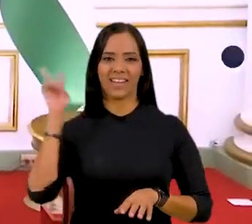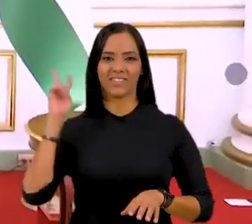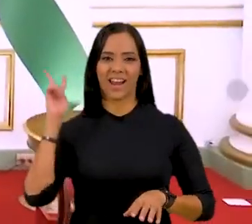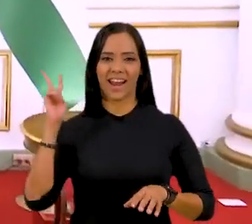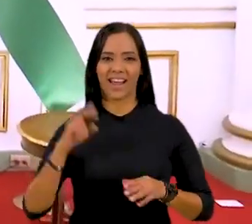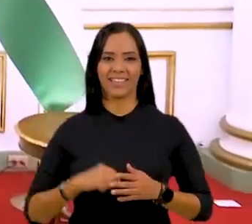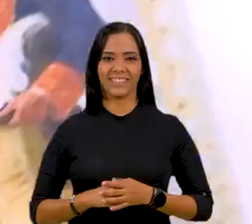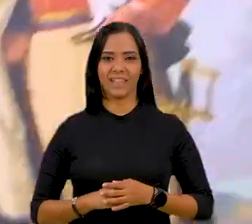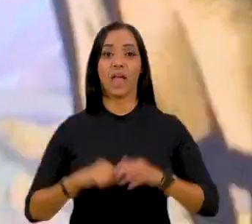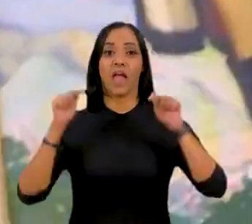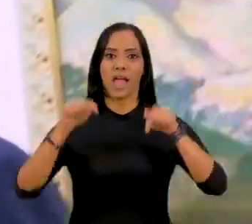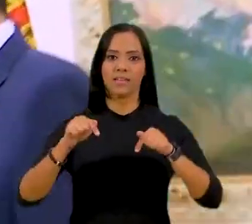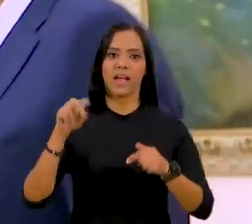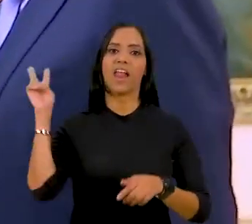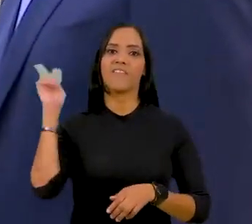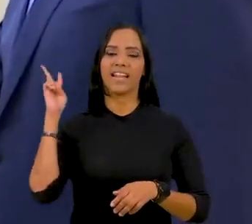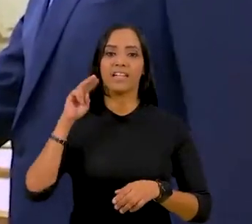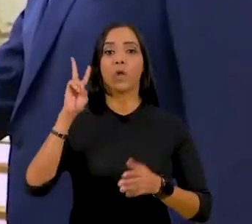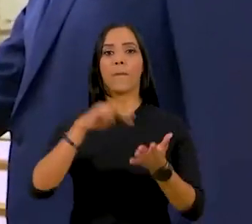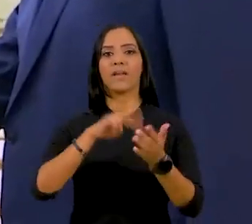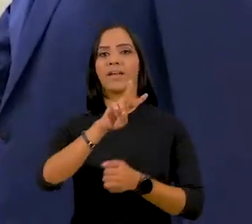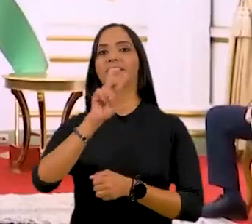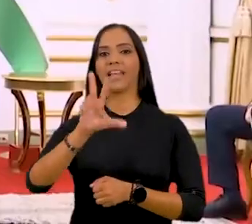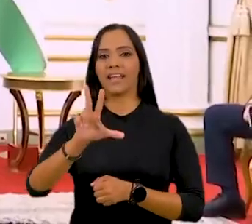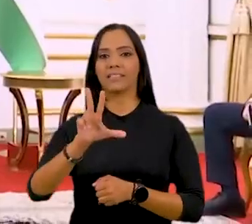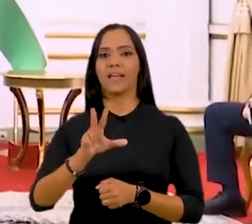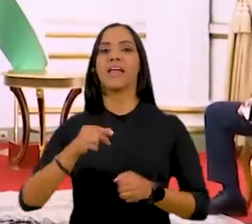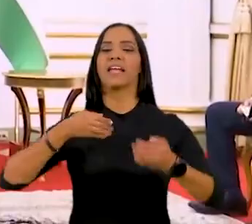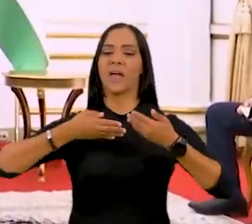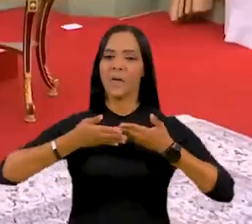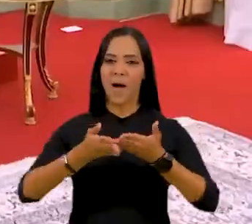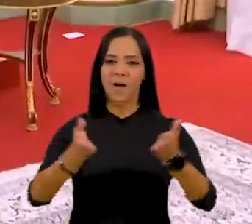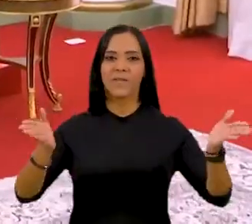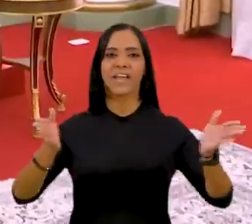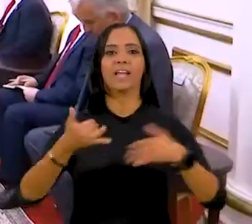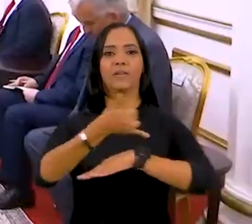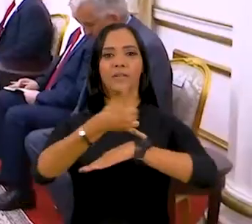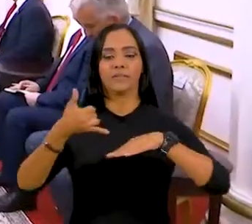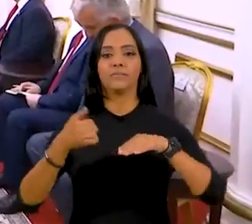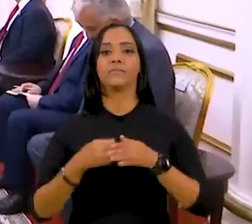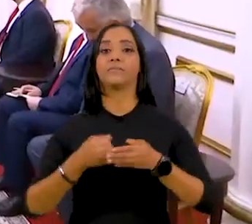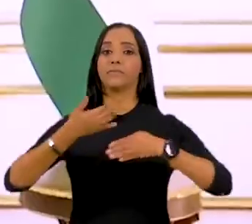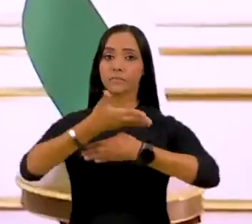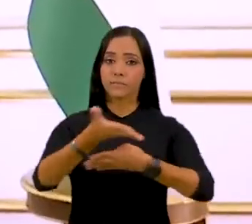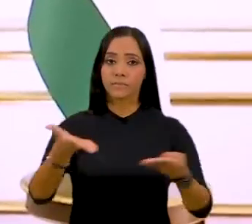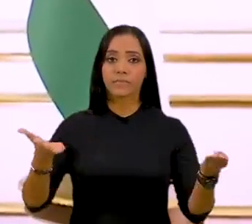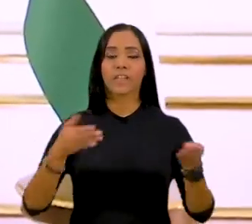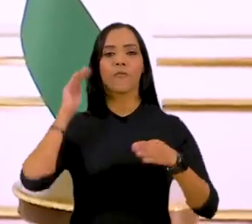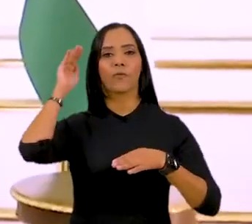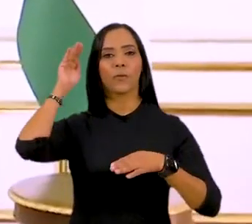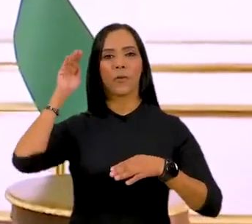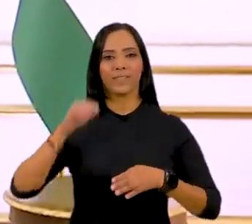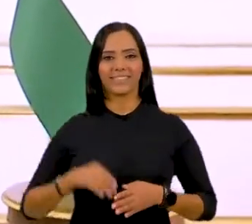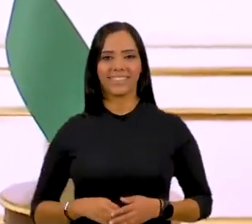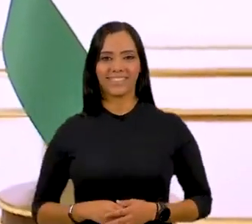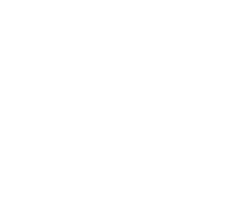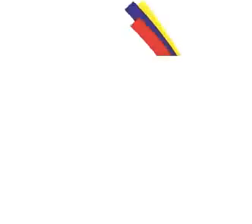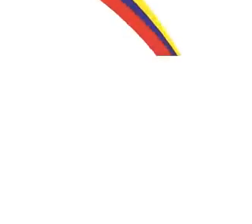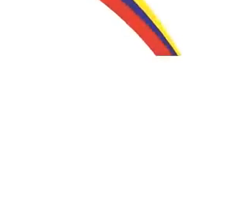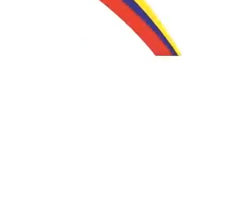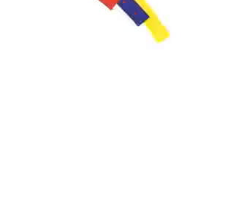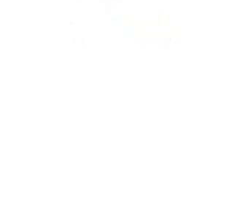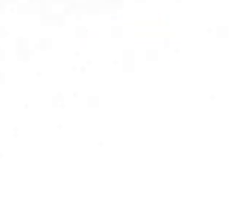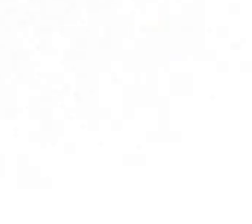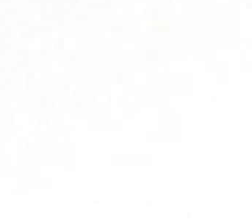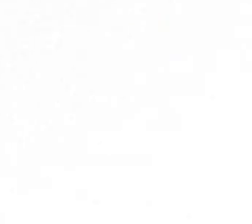de la patria venezolana. Esa es la Venezuela del 2023, que va abriendo horizontes, horizontes hacia el futuro.